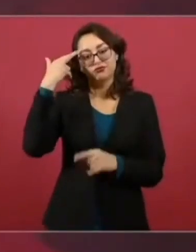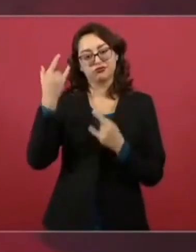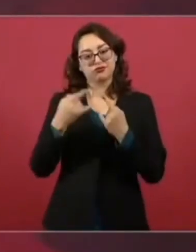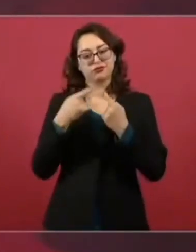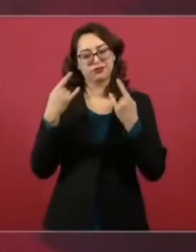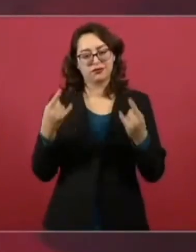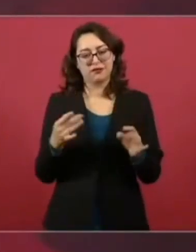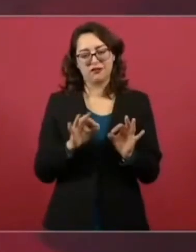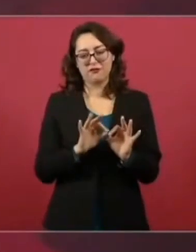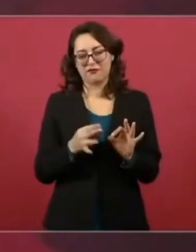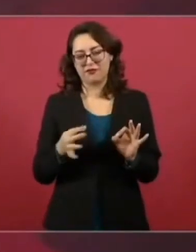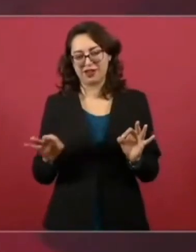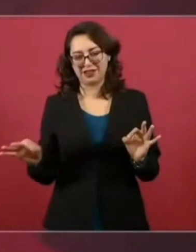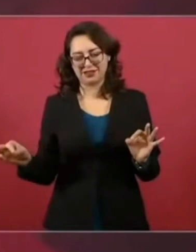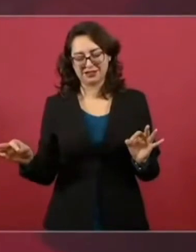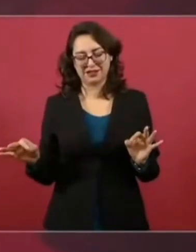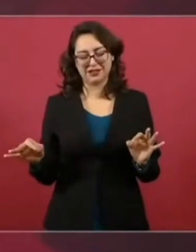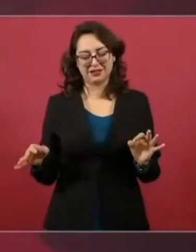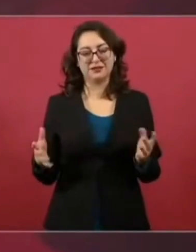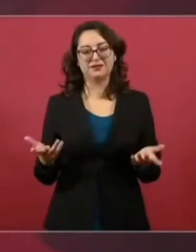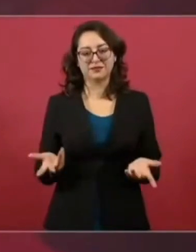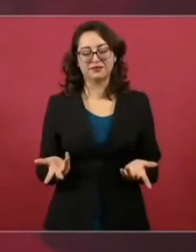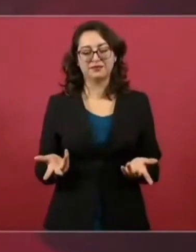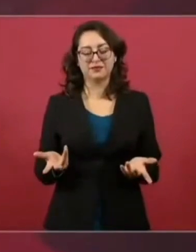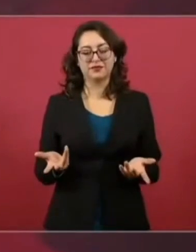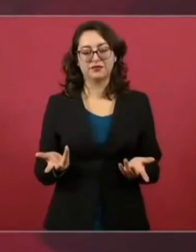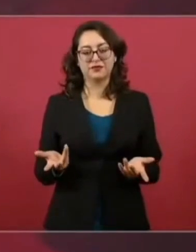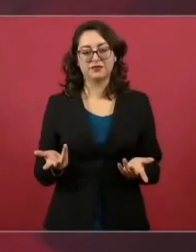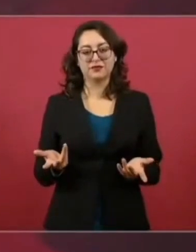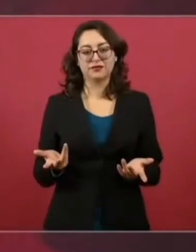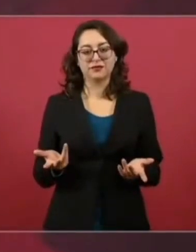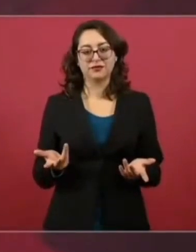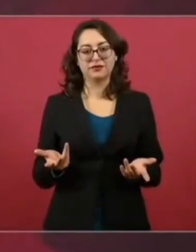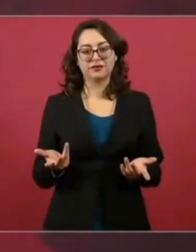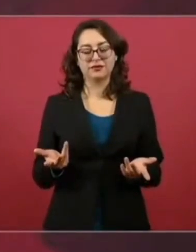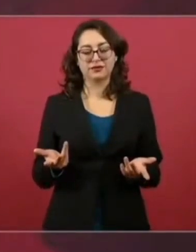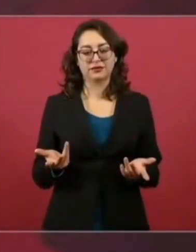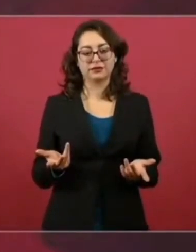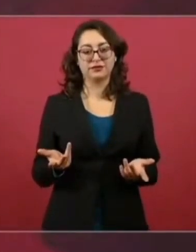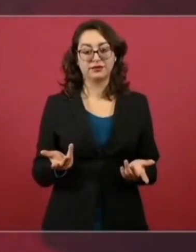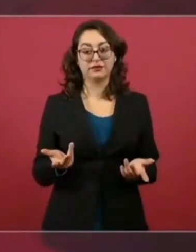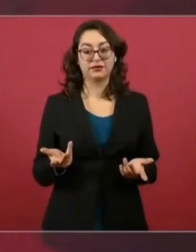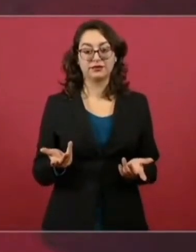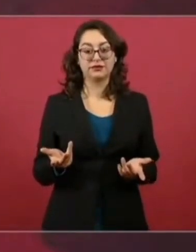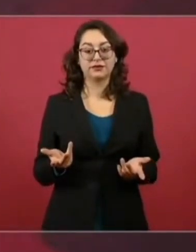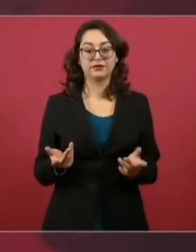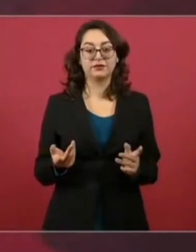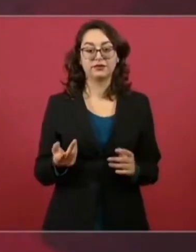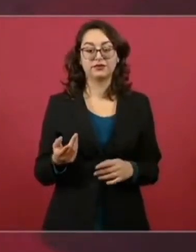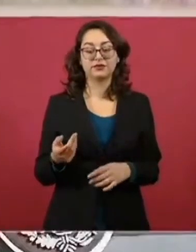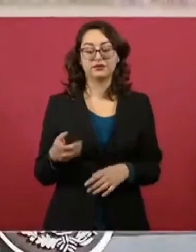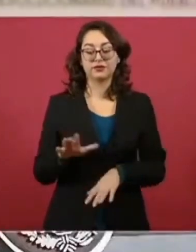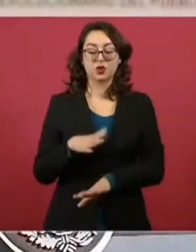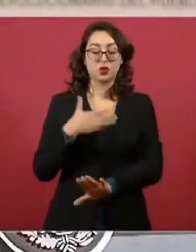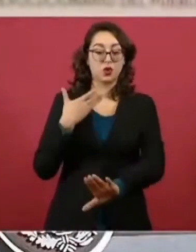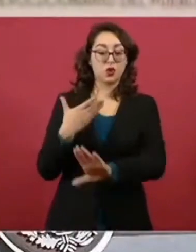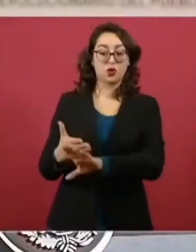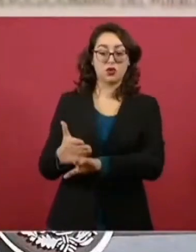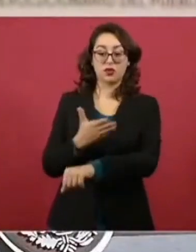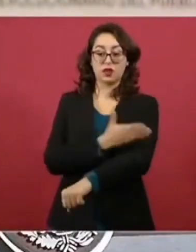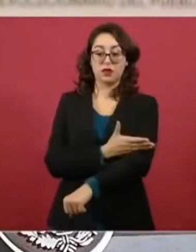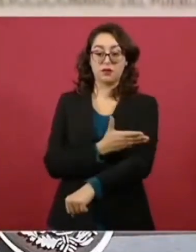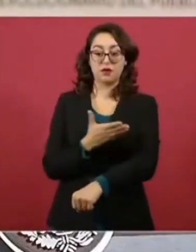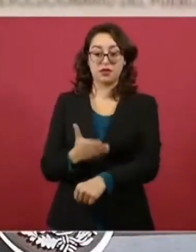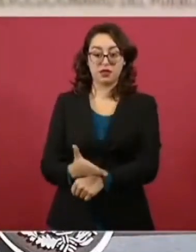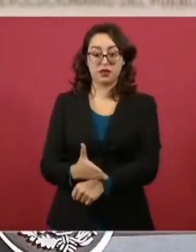famosa, pero que le costó la vida y el tormento a Gustavo Madero, al